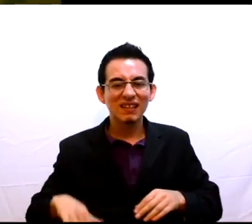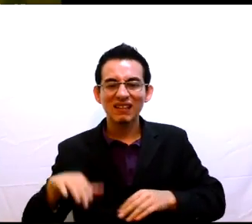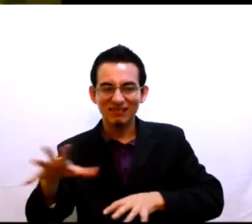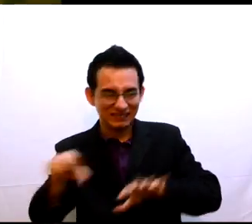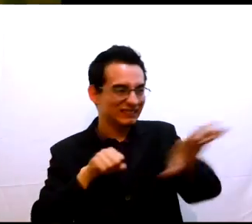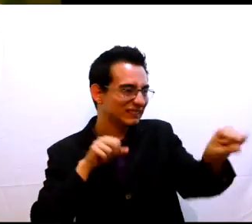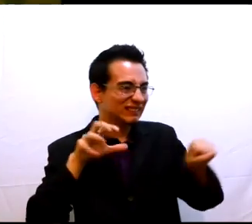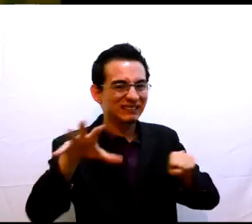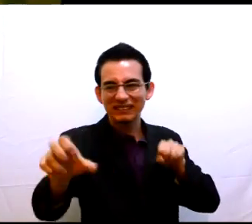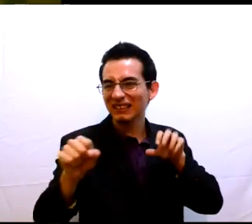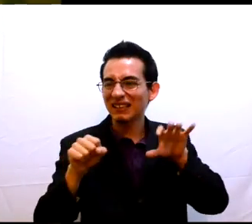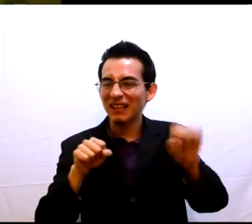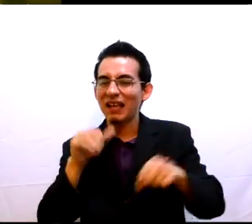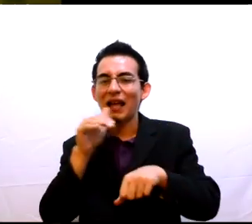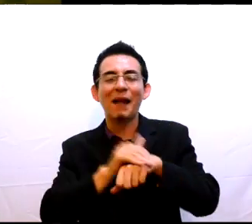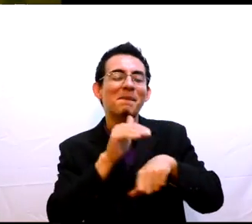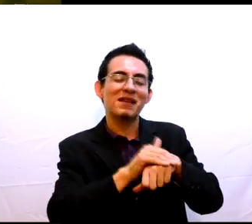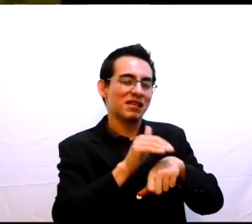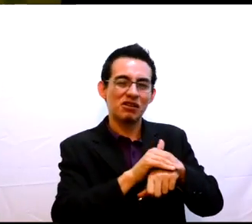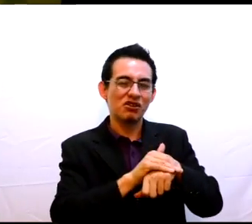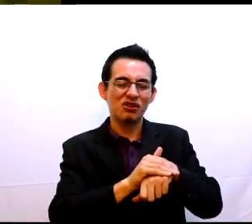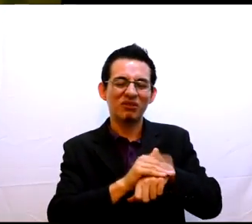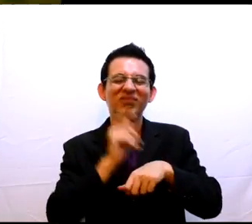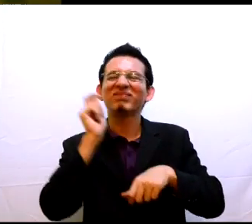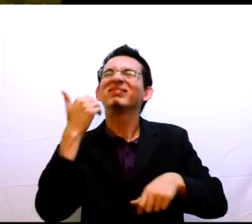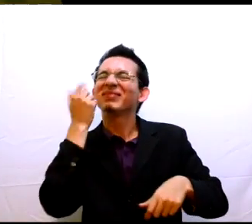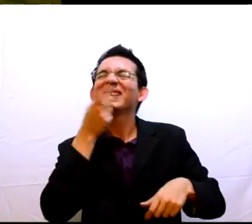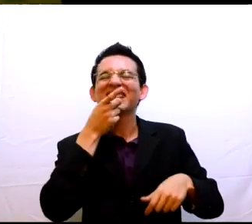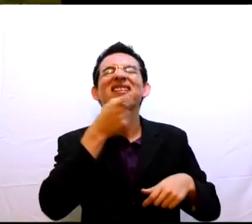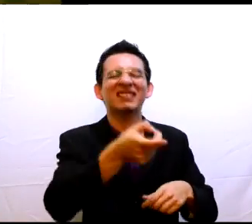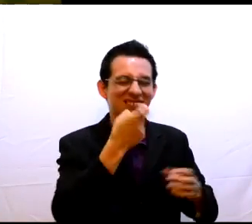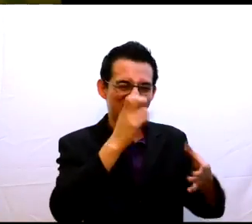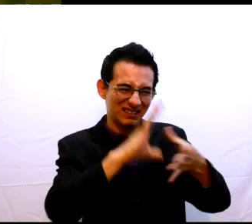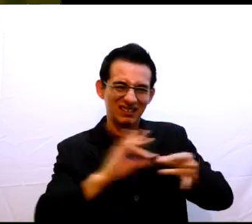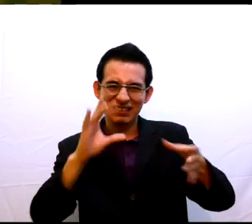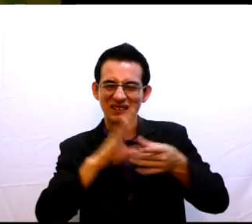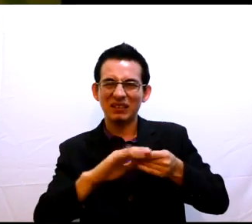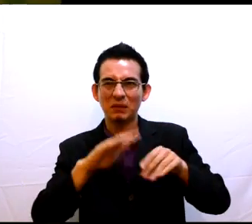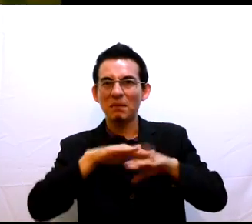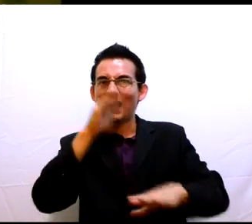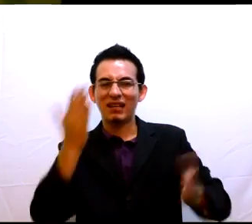reciban en las moradas eternas qué significa este versículo